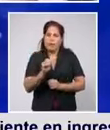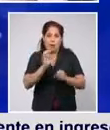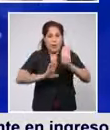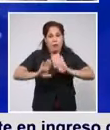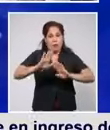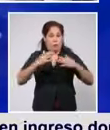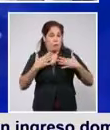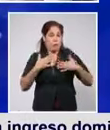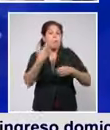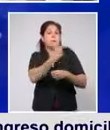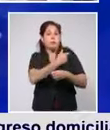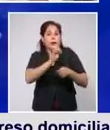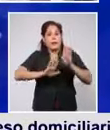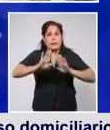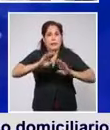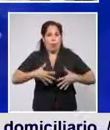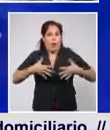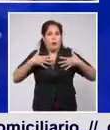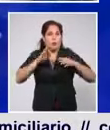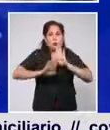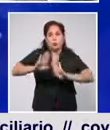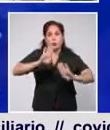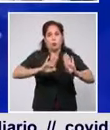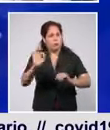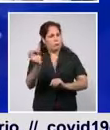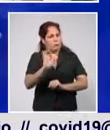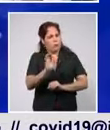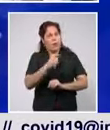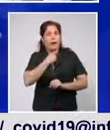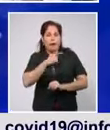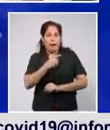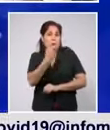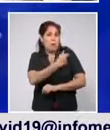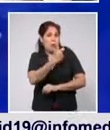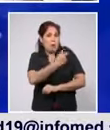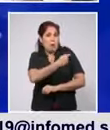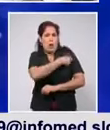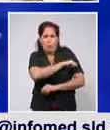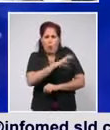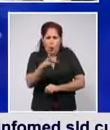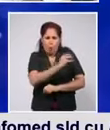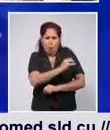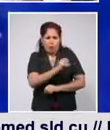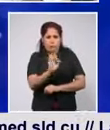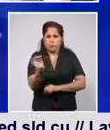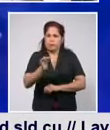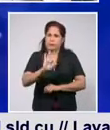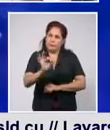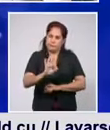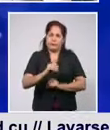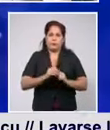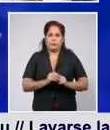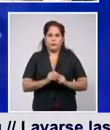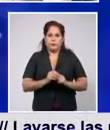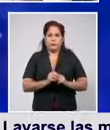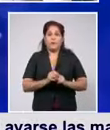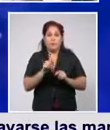poblaciones de muchos países, el porciento de cobertura de vacunación no permite una protección, además de